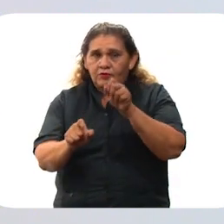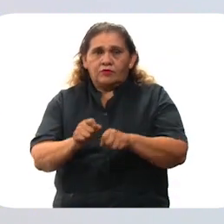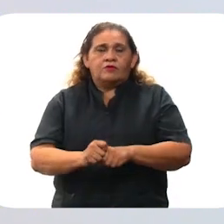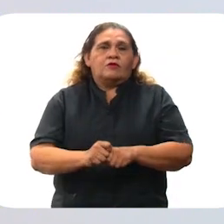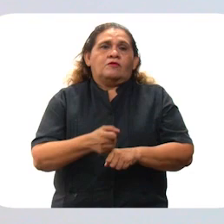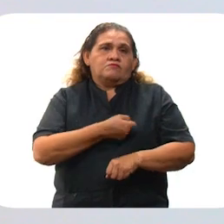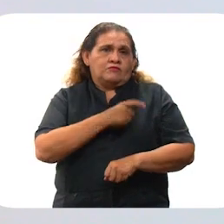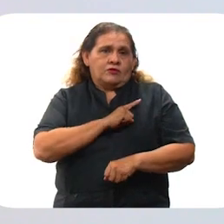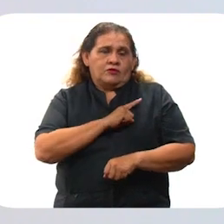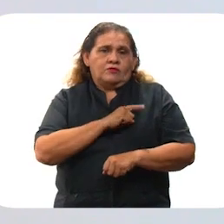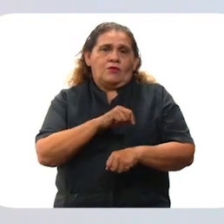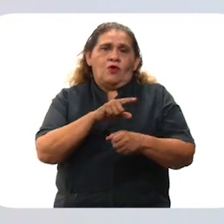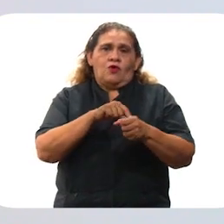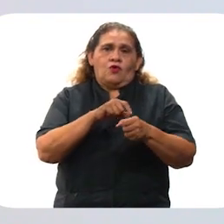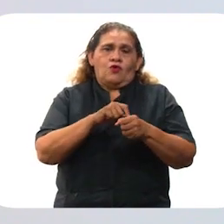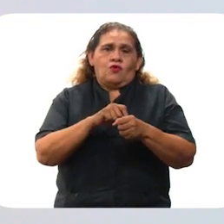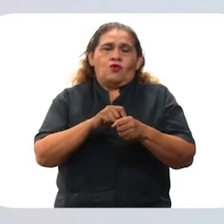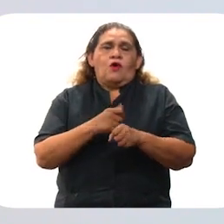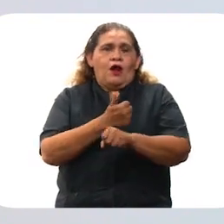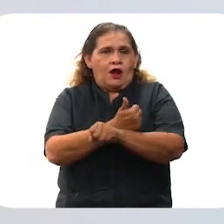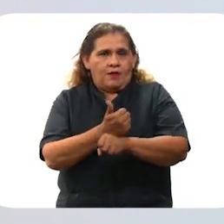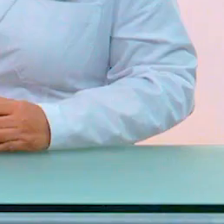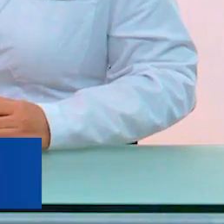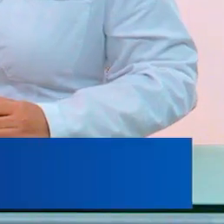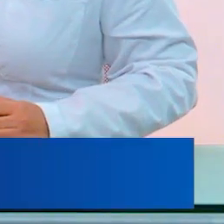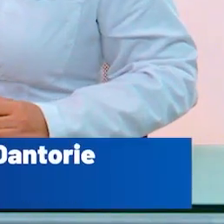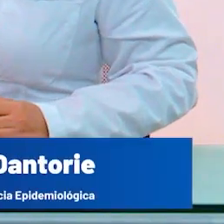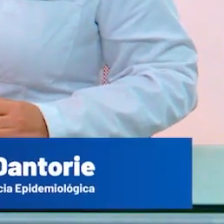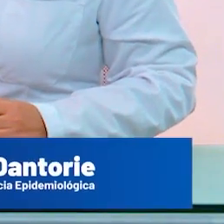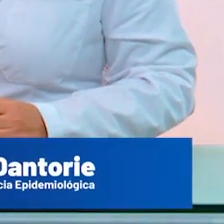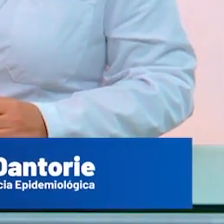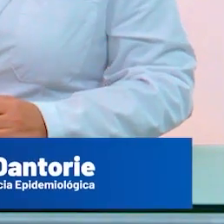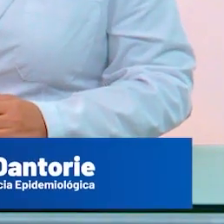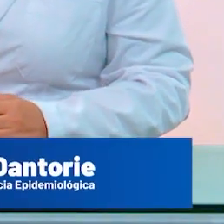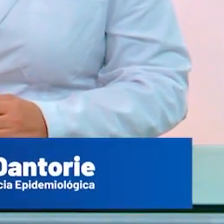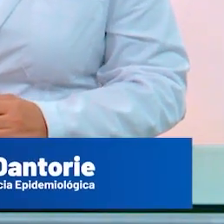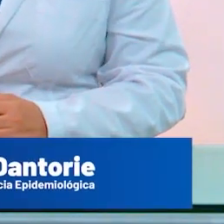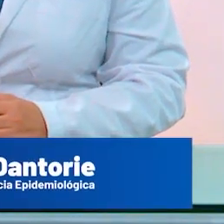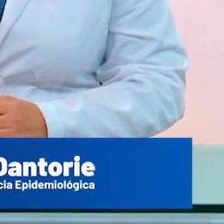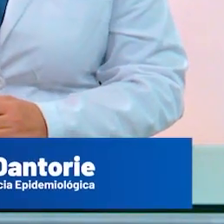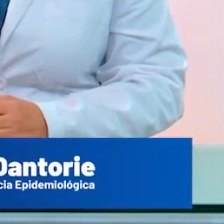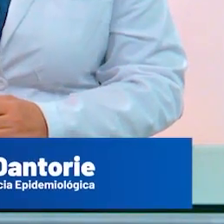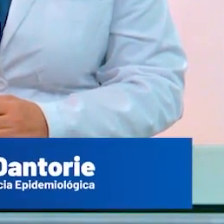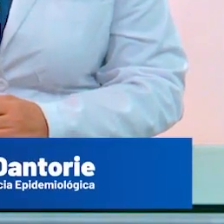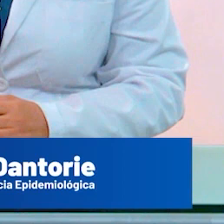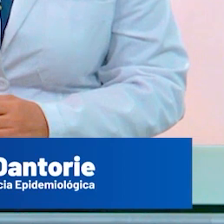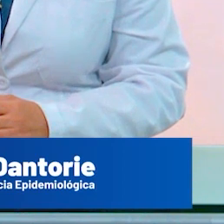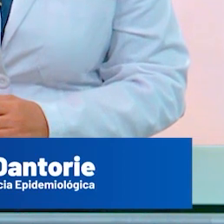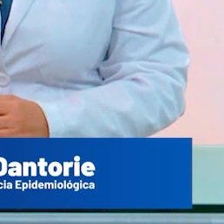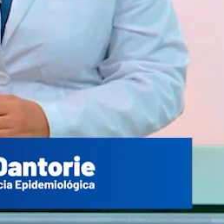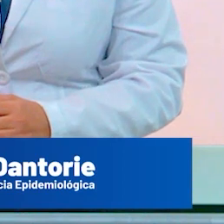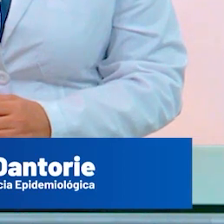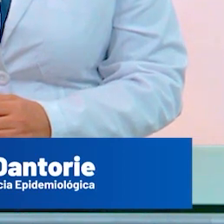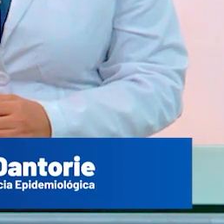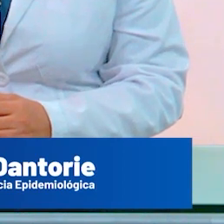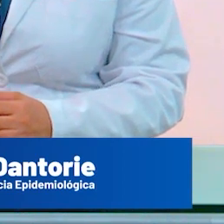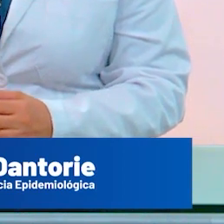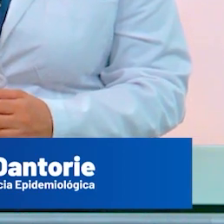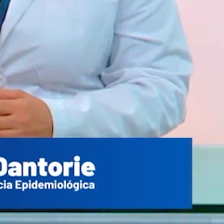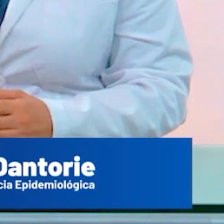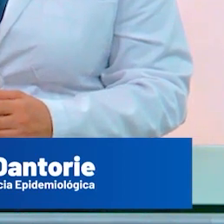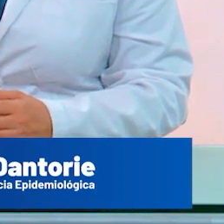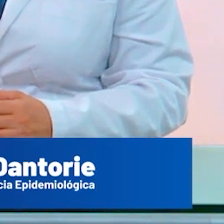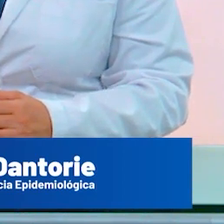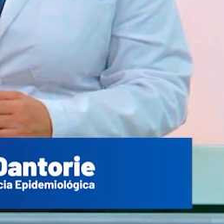estatal de salud marcan color amarillo. Hasta aquí el reporte, licenciada. Muchas gracias, licenciada. Estaremos actualizando esta